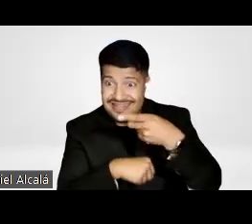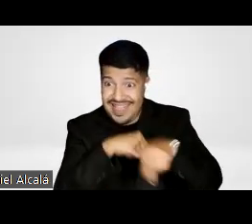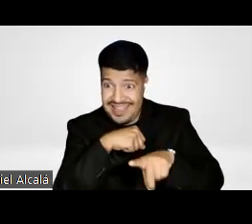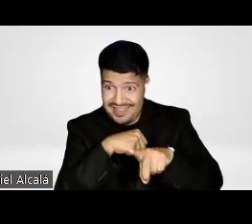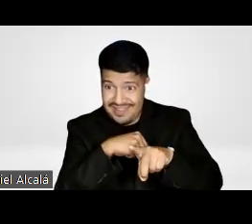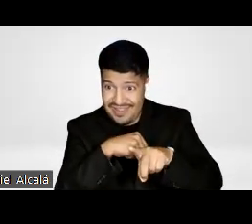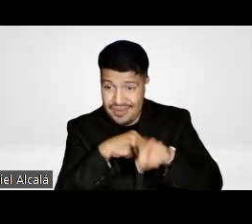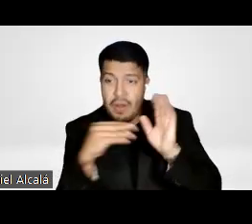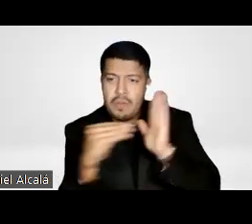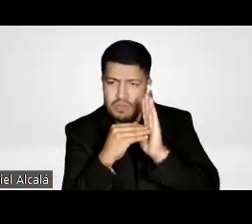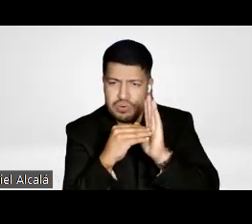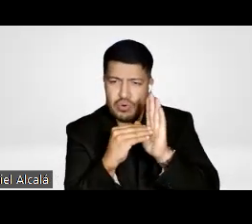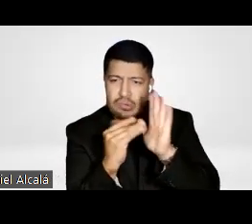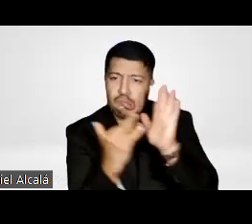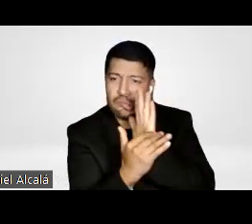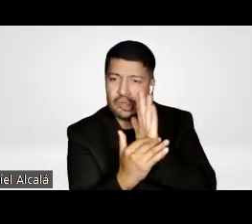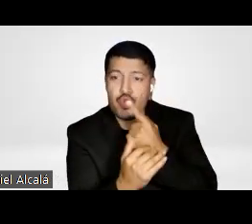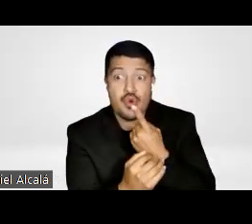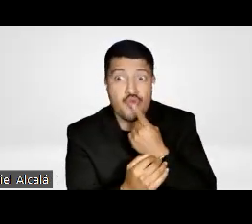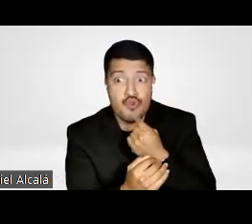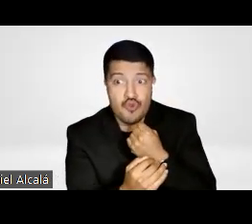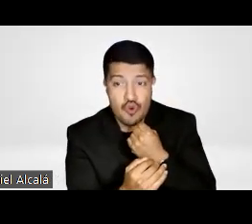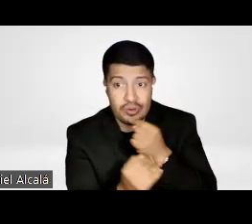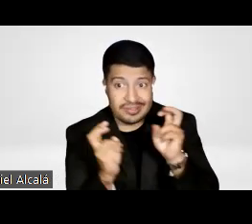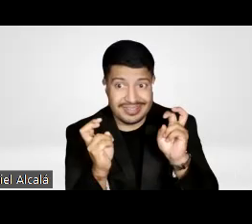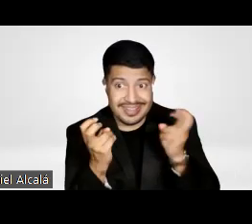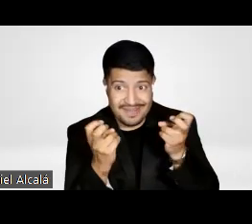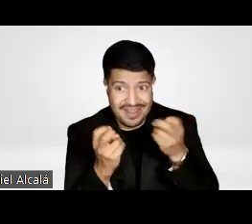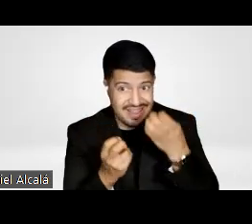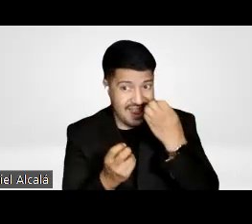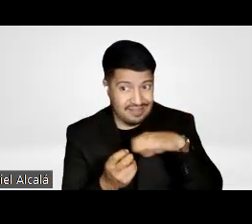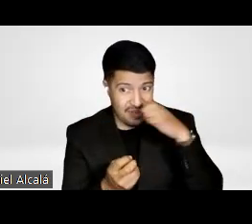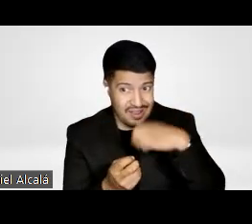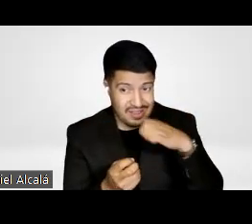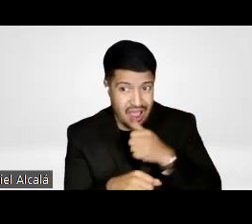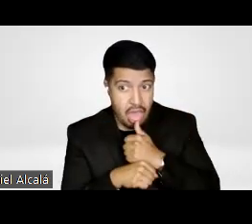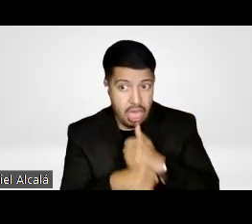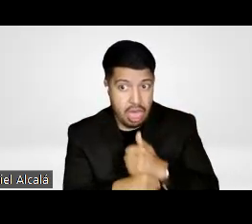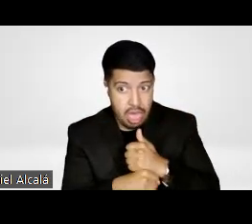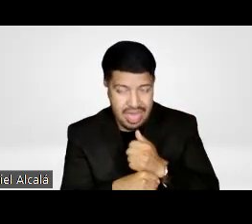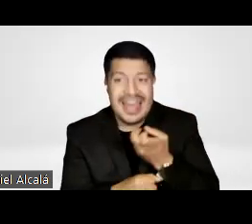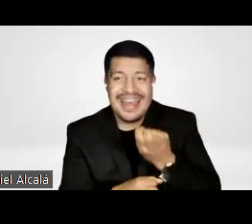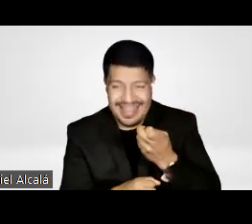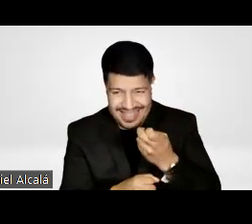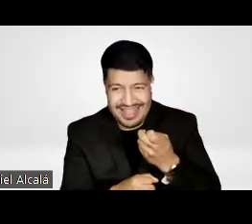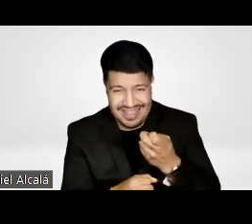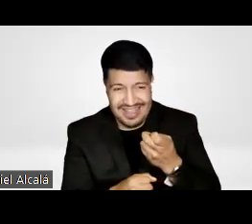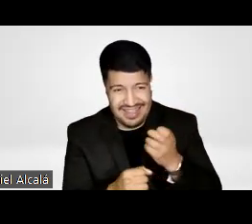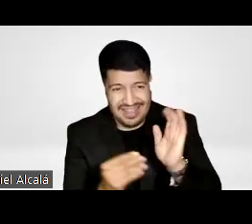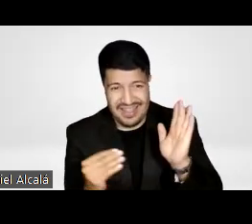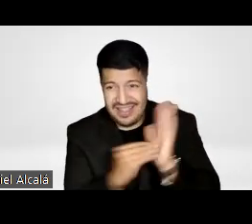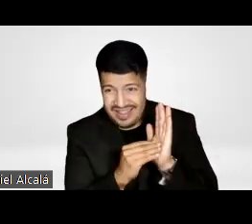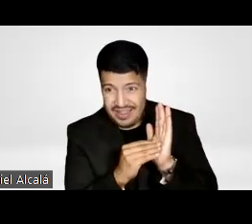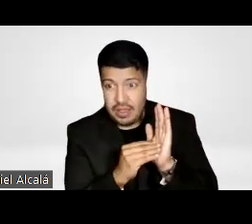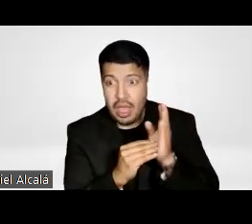aquí experiencia? Porque es justamente sobre donde nosotros vamos a intervenir. Vamos a tratar de modificar esas